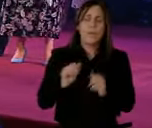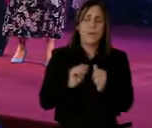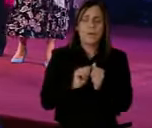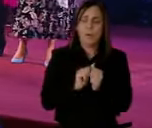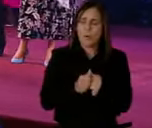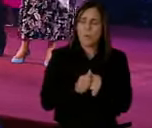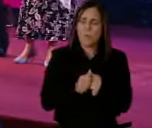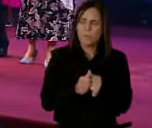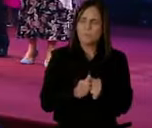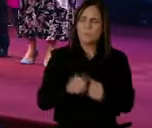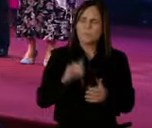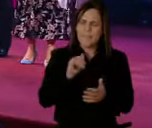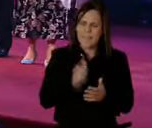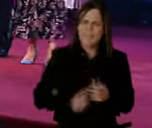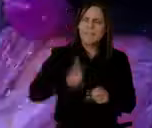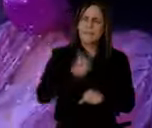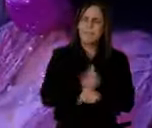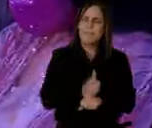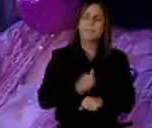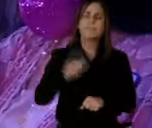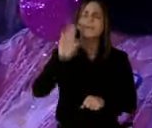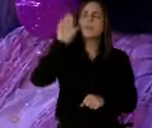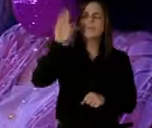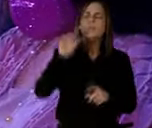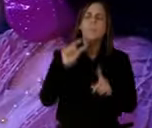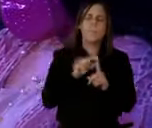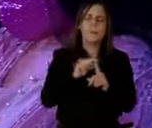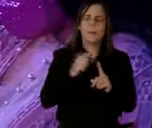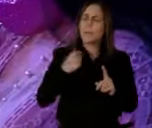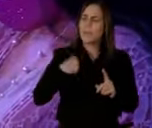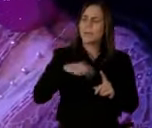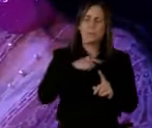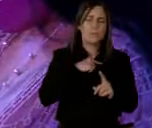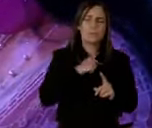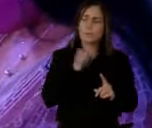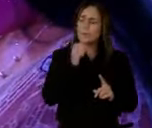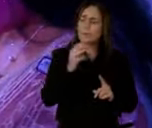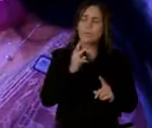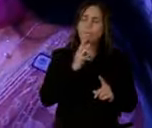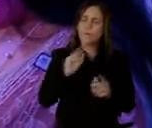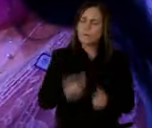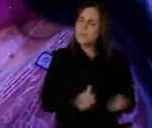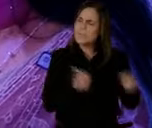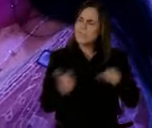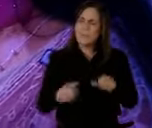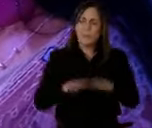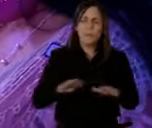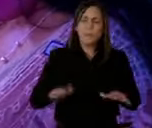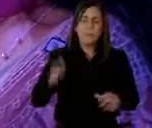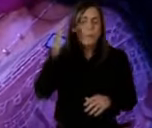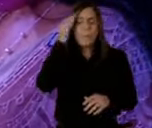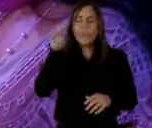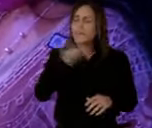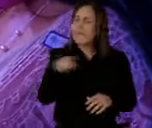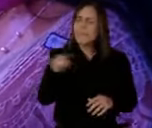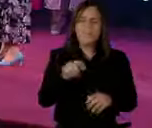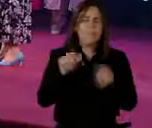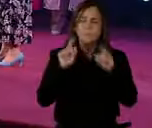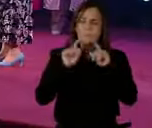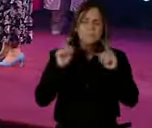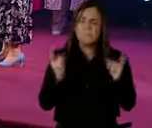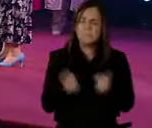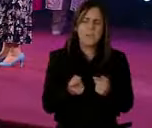los niños porque ellos no han hecho confesión de pecado. Pero los dedicamos a ti, Señor, como dice la Escritura, que fueron